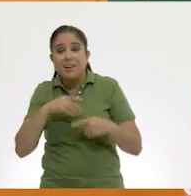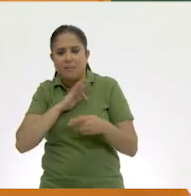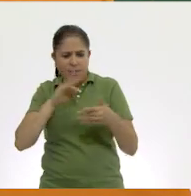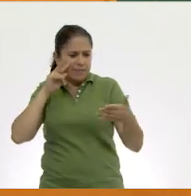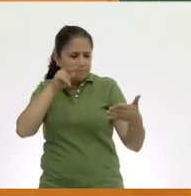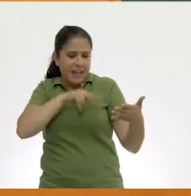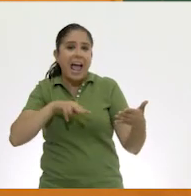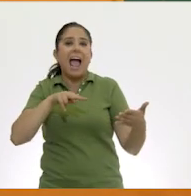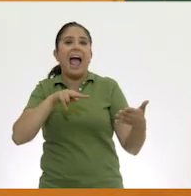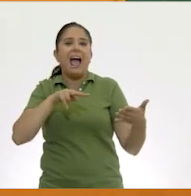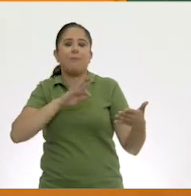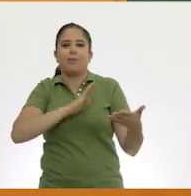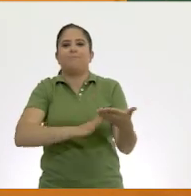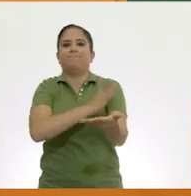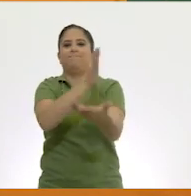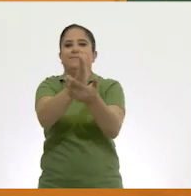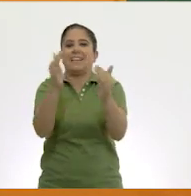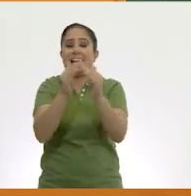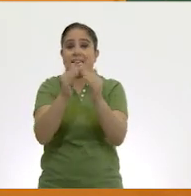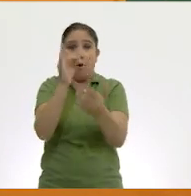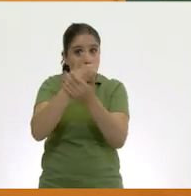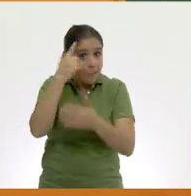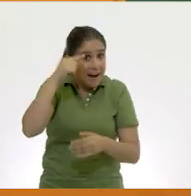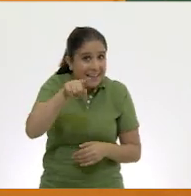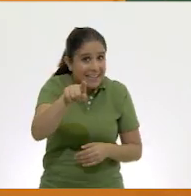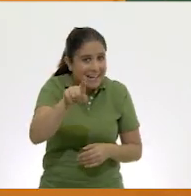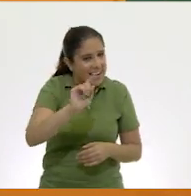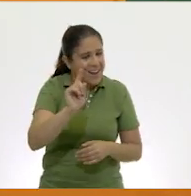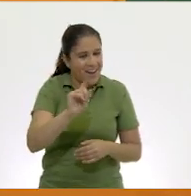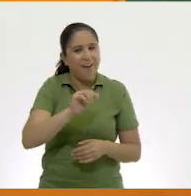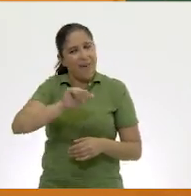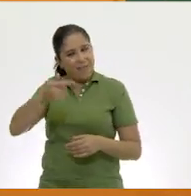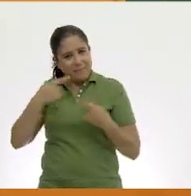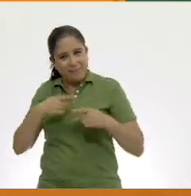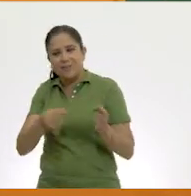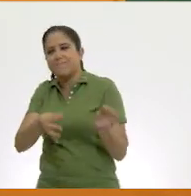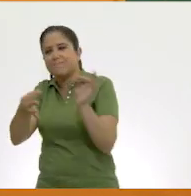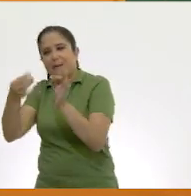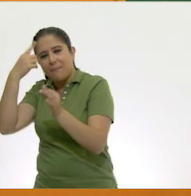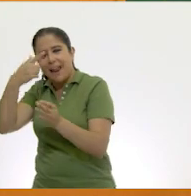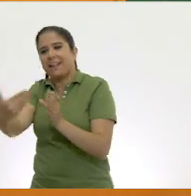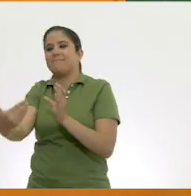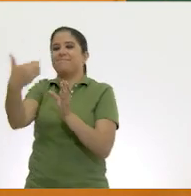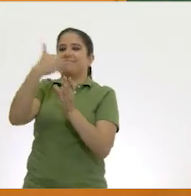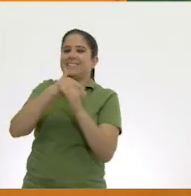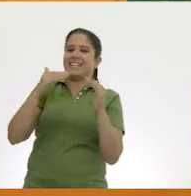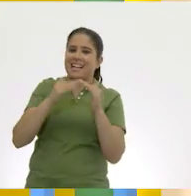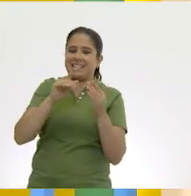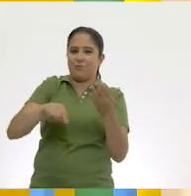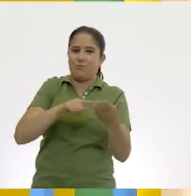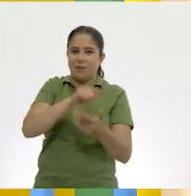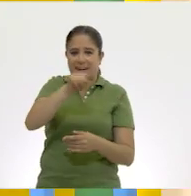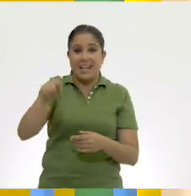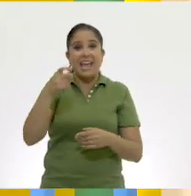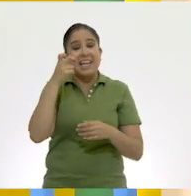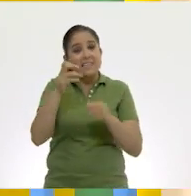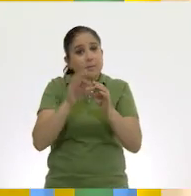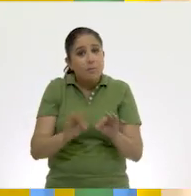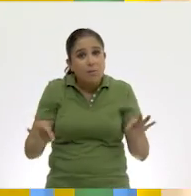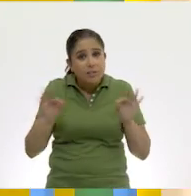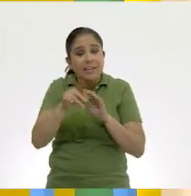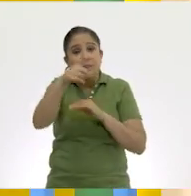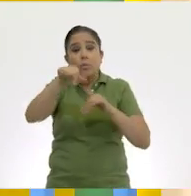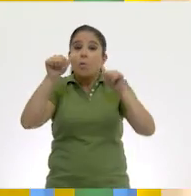interprete y pueda llegar no nada más es para ti es para que otra persona también pueda llegar a los lugares por eso la importancia de prestar